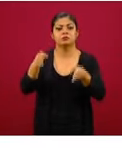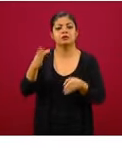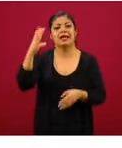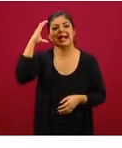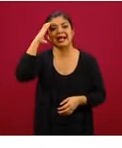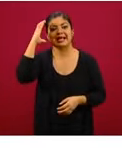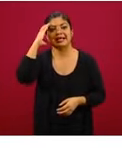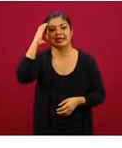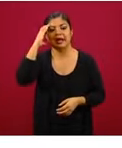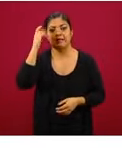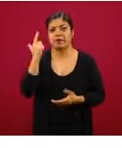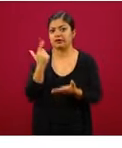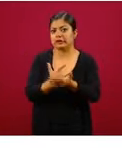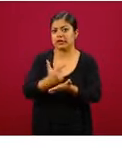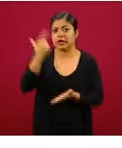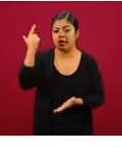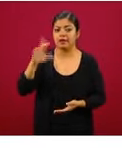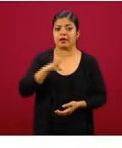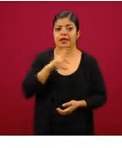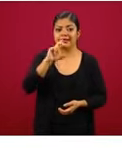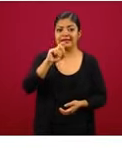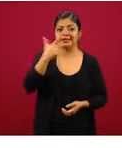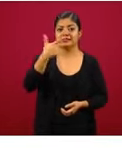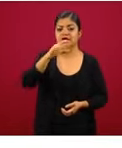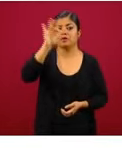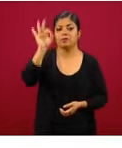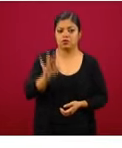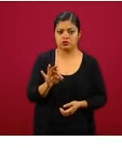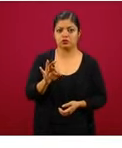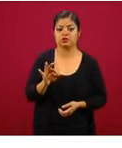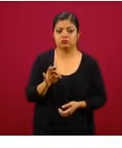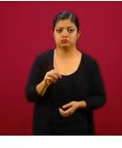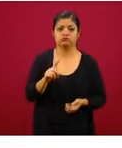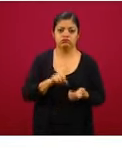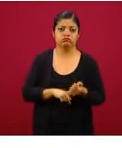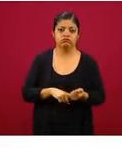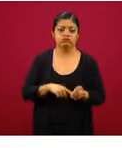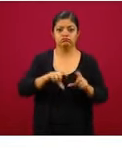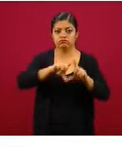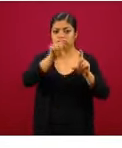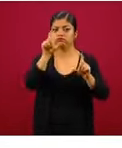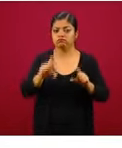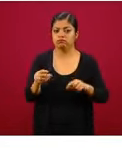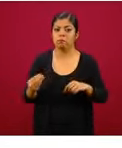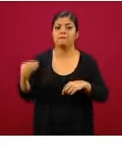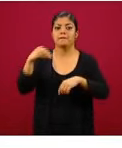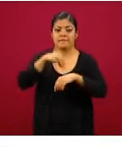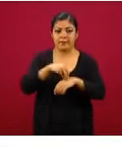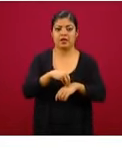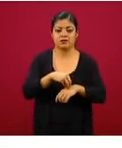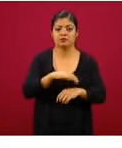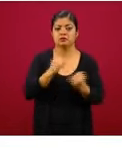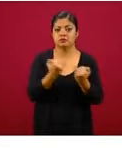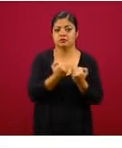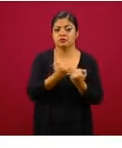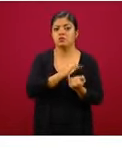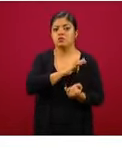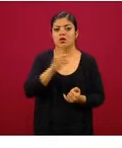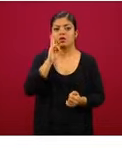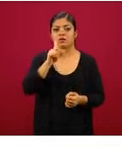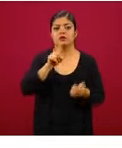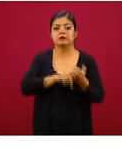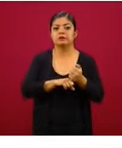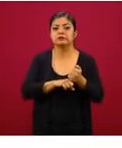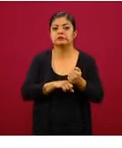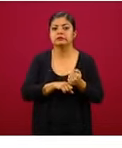camas críticas, 37%, también ha habido un incremento a nivel nacional de esto, y podemos ver también cómo las que